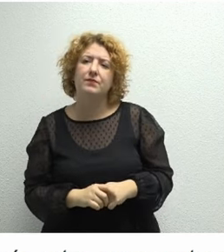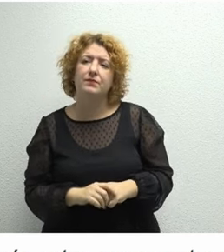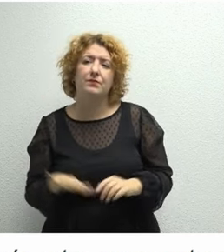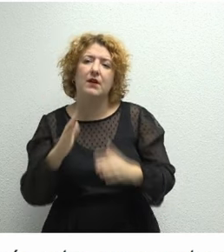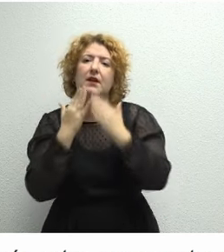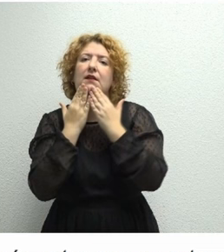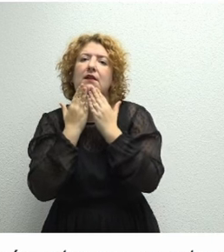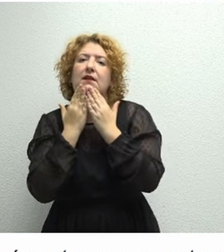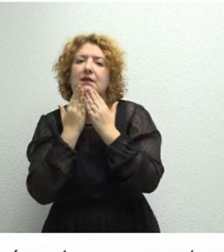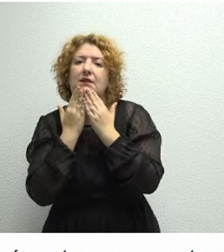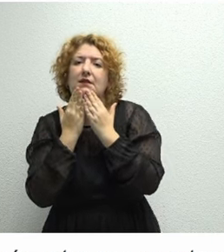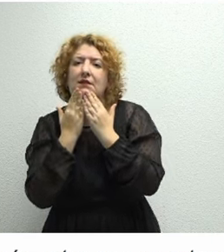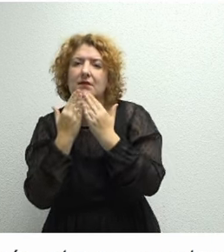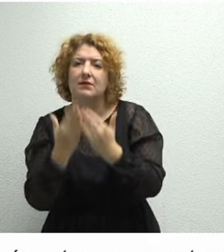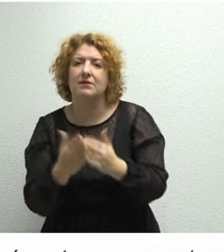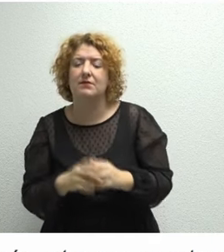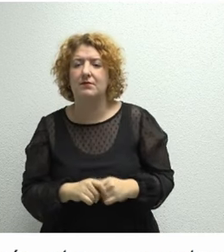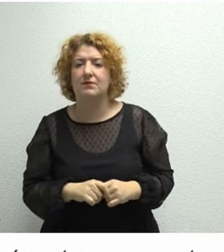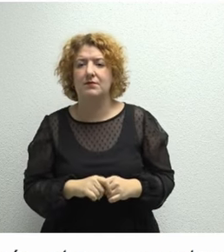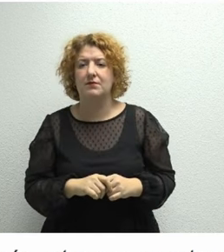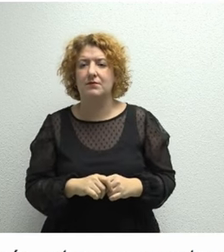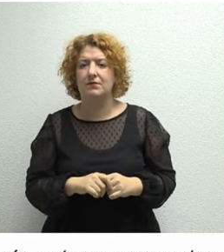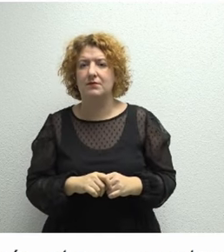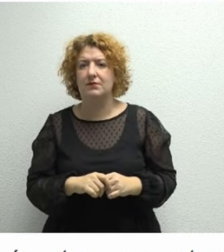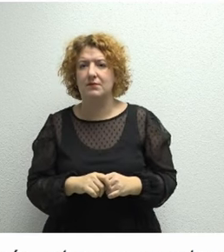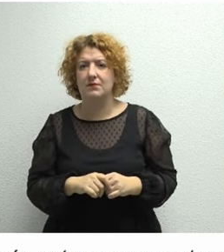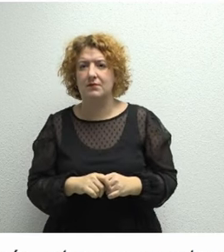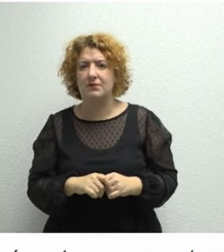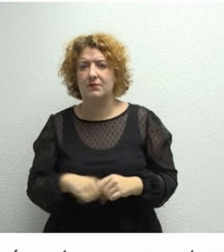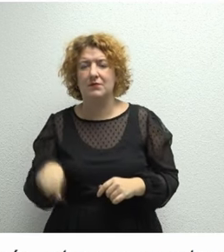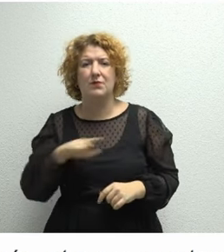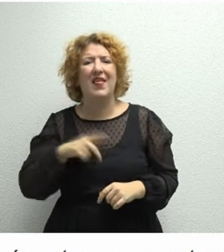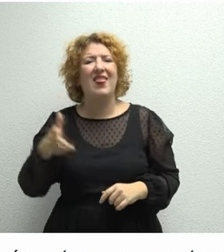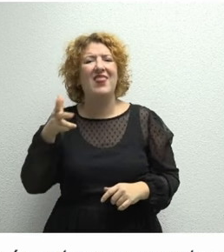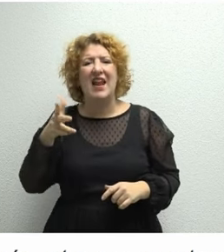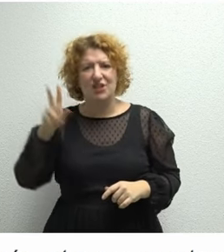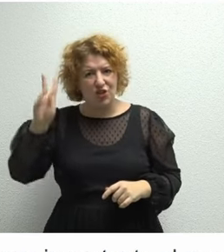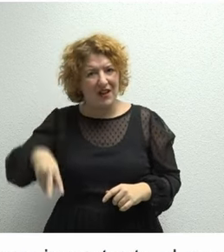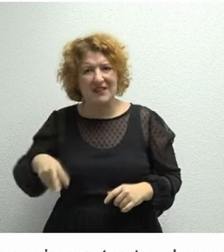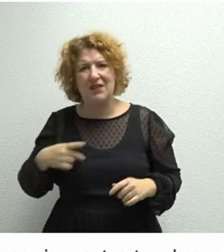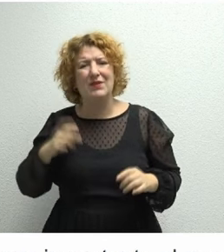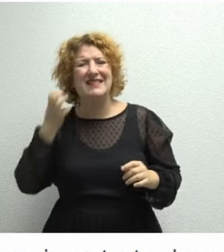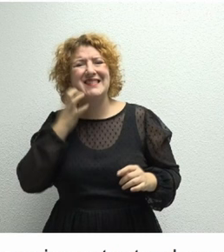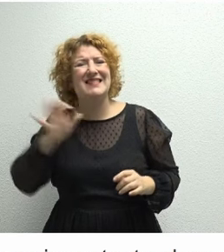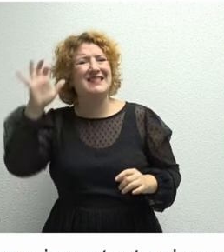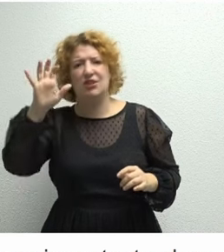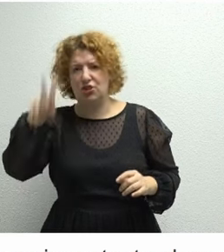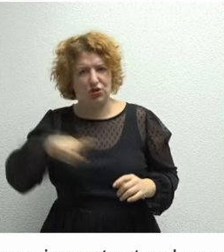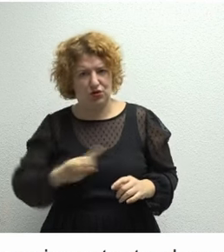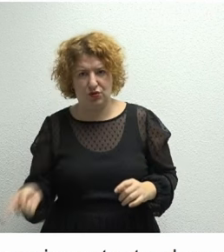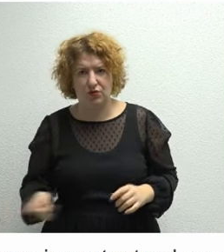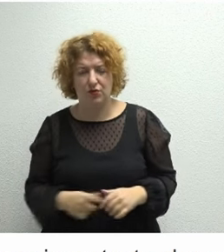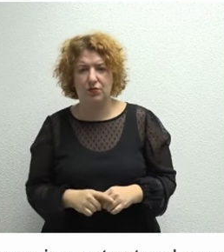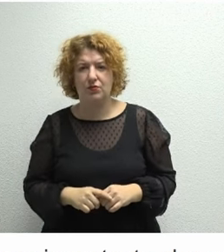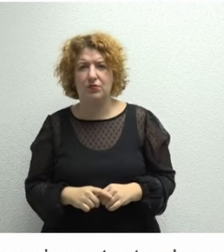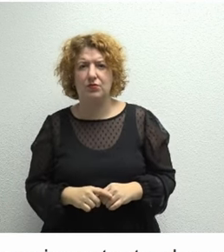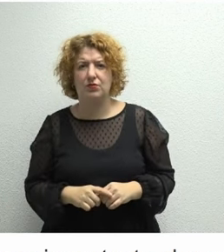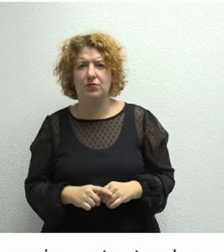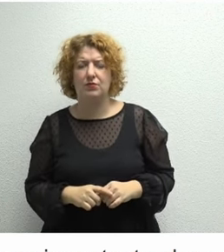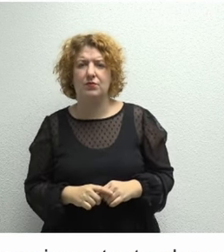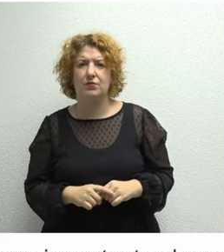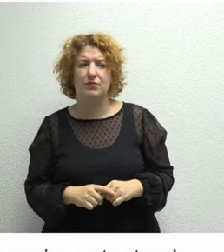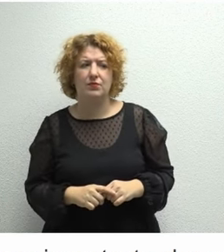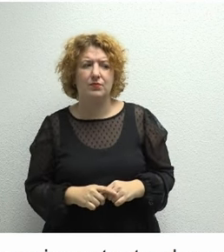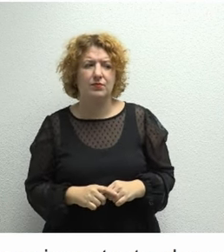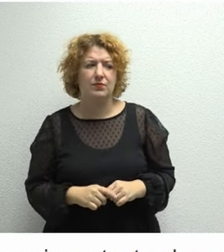agradecerlo no debería de ser otro compañero que debería ser un derecho y no Debería ser una excepción o sea esto Debería ser ir y recibir esta atención